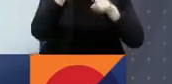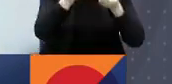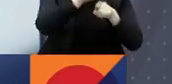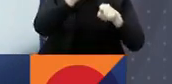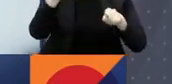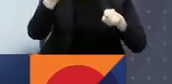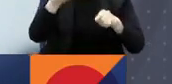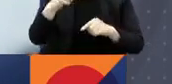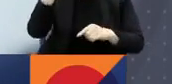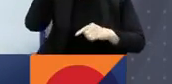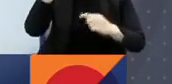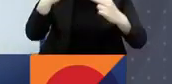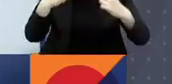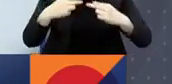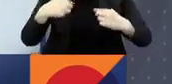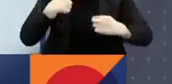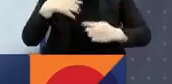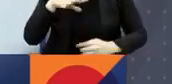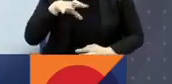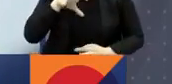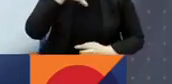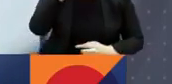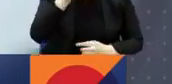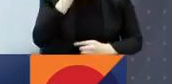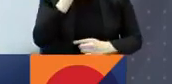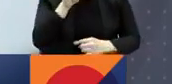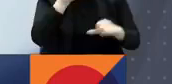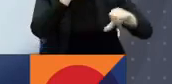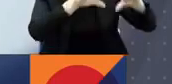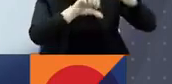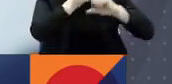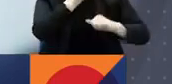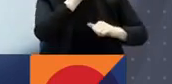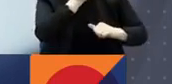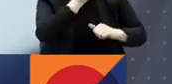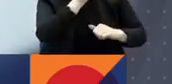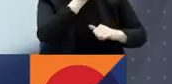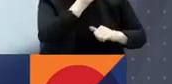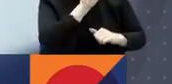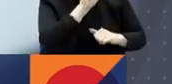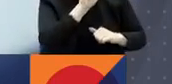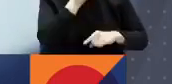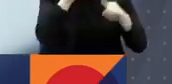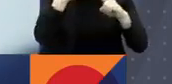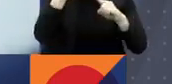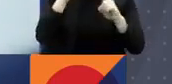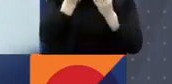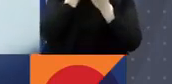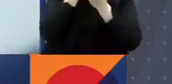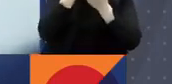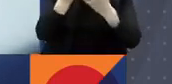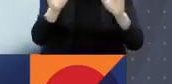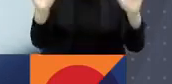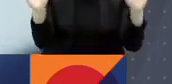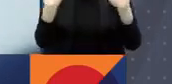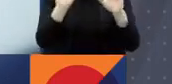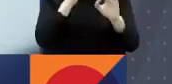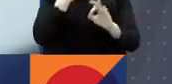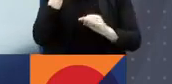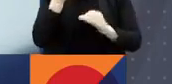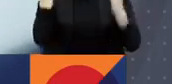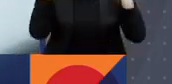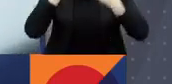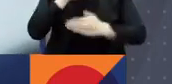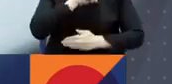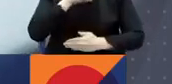comentan o que nosotros hemos logrado identificar, nos dicen que no quieren acercarse, no quieren hacer público su caso y por